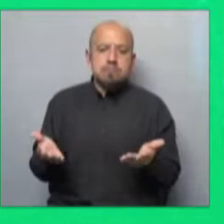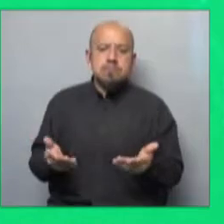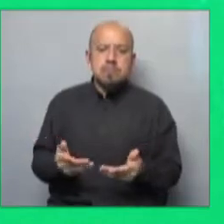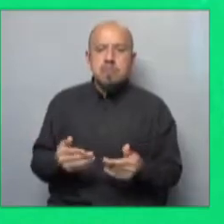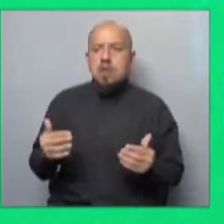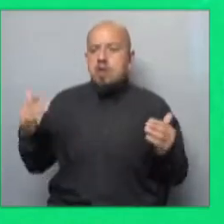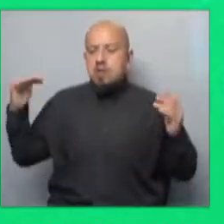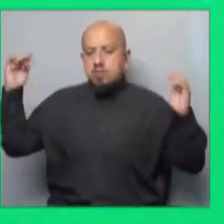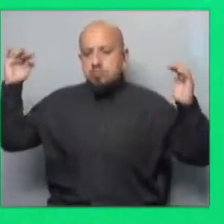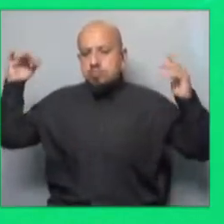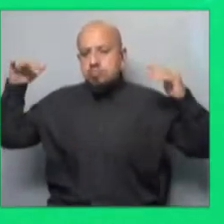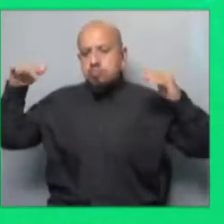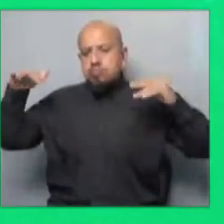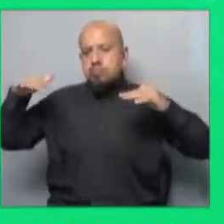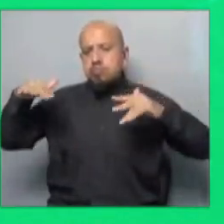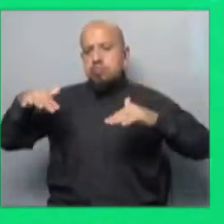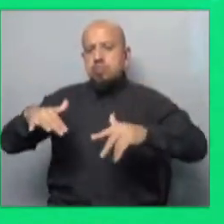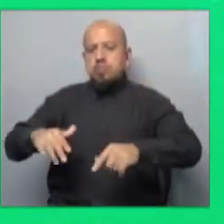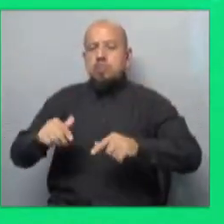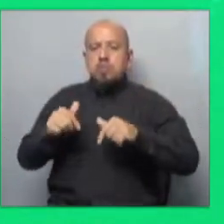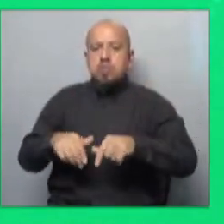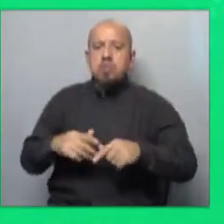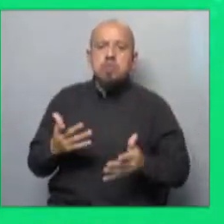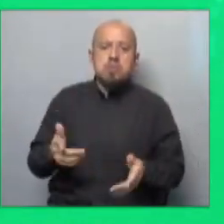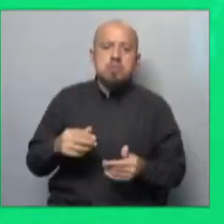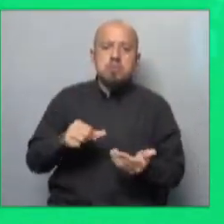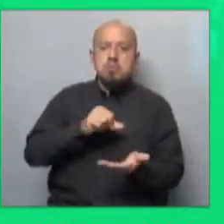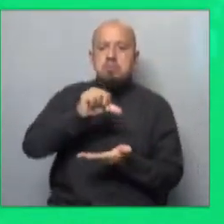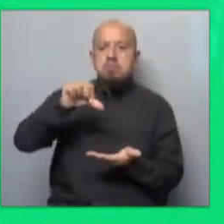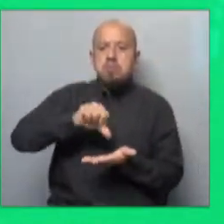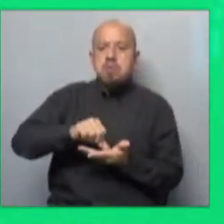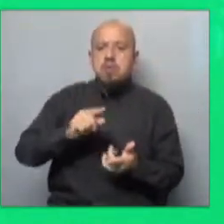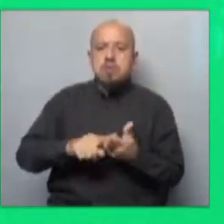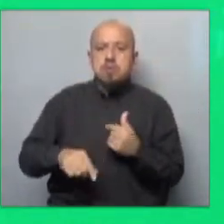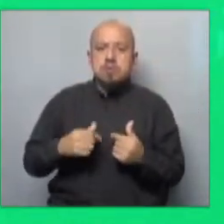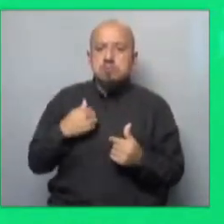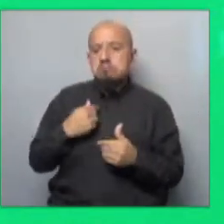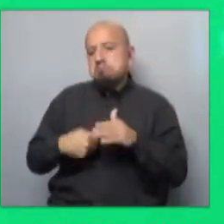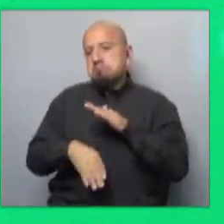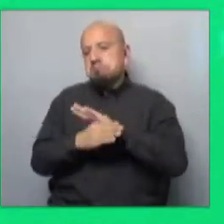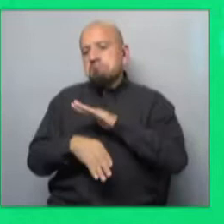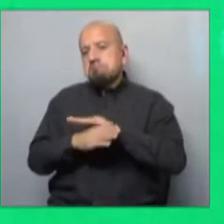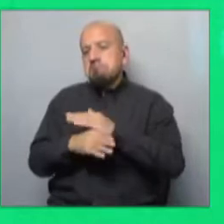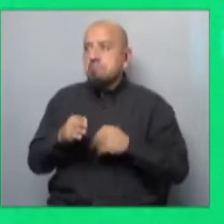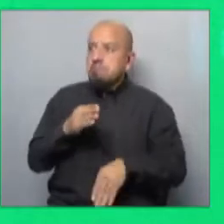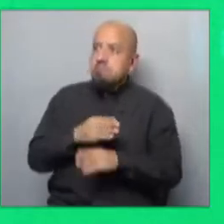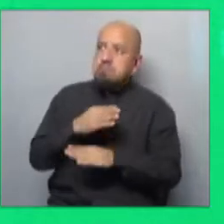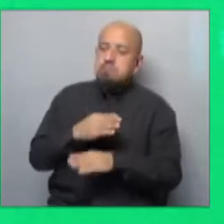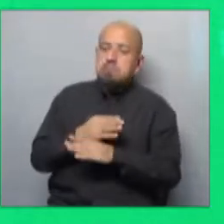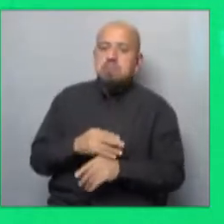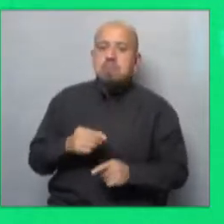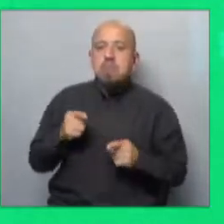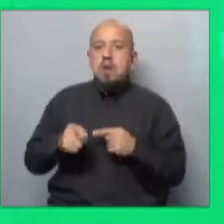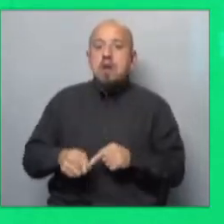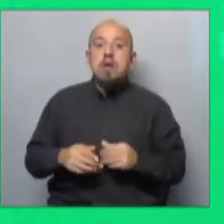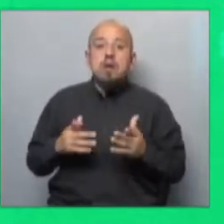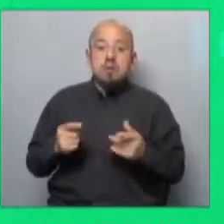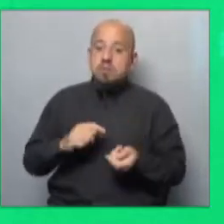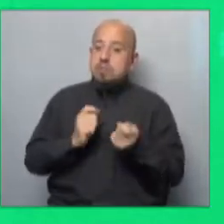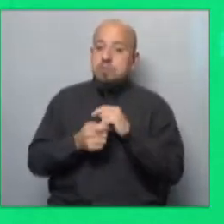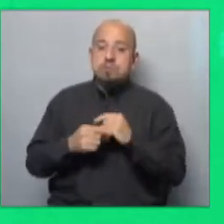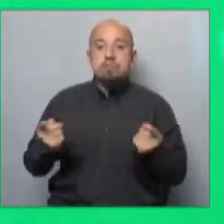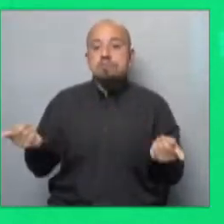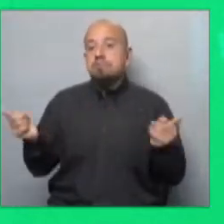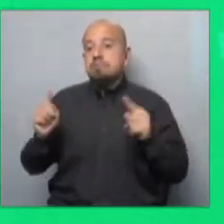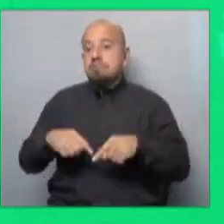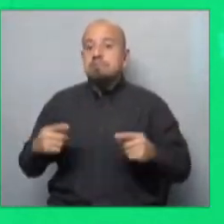migración en nuestro país uruguay solía ser un país principalmente de egreso antes de 2009 y desde esa fecha hacia aquí bueno